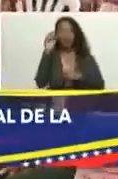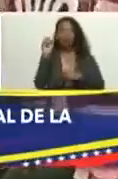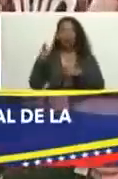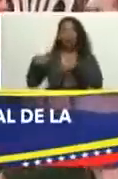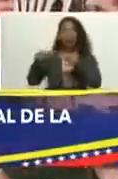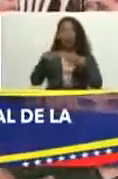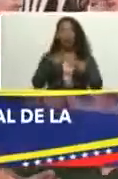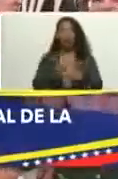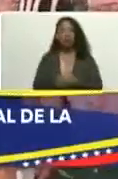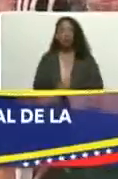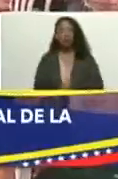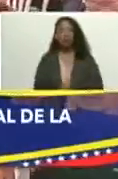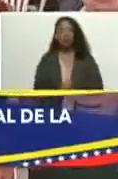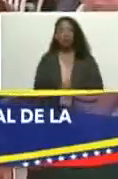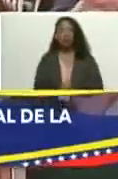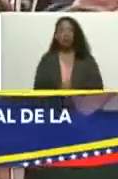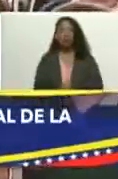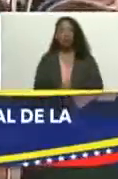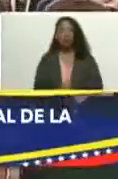Bueno.